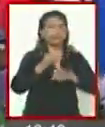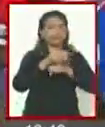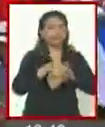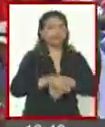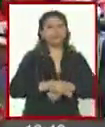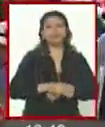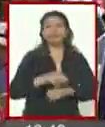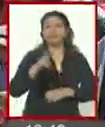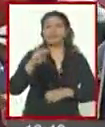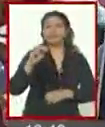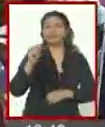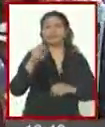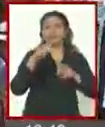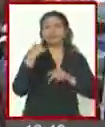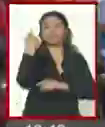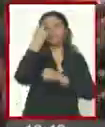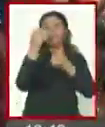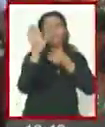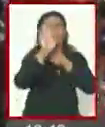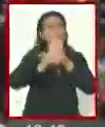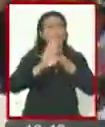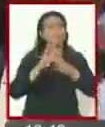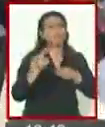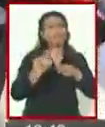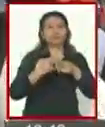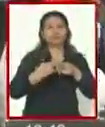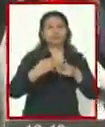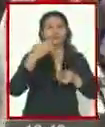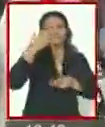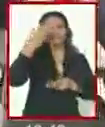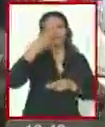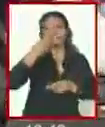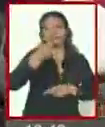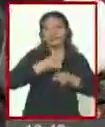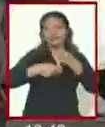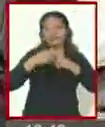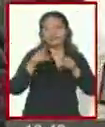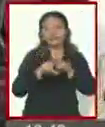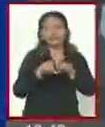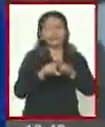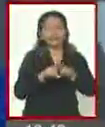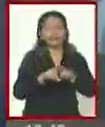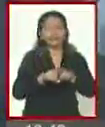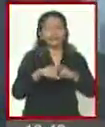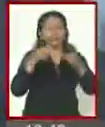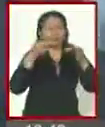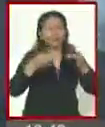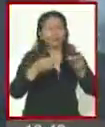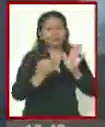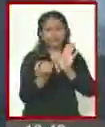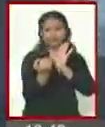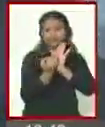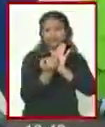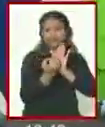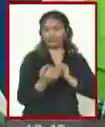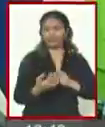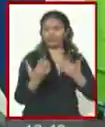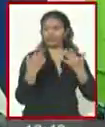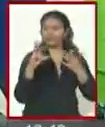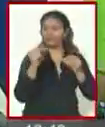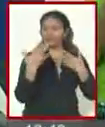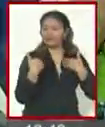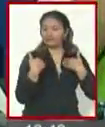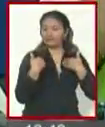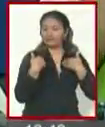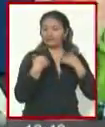marcha del MAS de personas encapuchadas, denominadas talibanes gremiales, estos mismos decidieron identificarse. Yo no tengo miedo